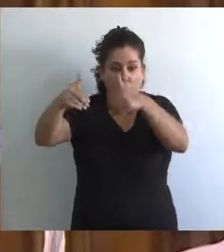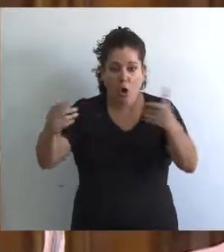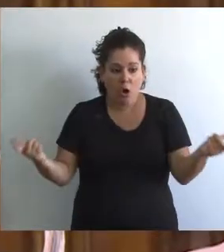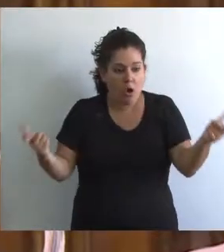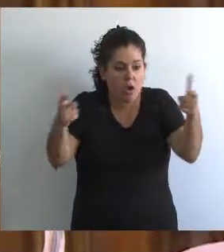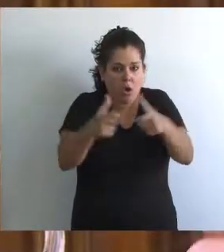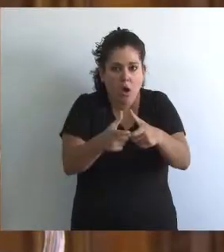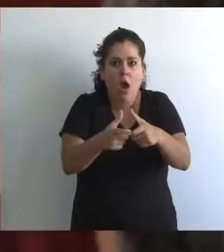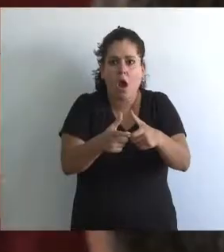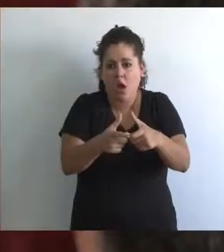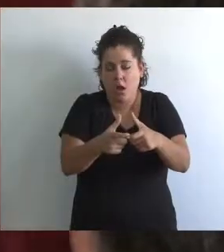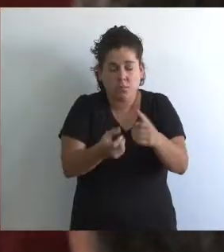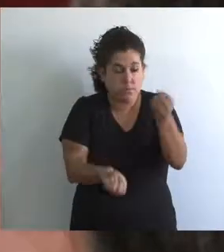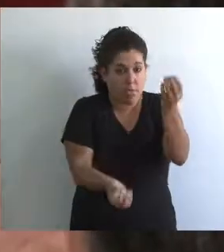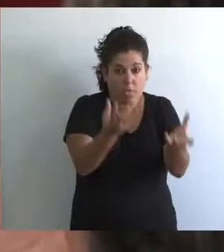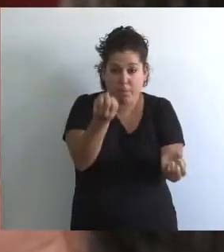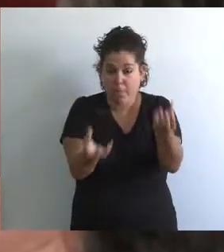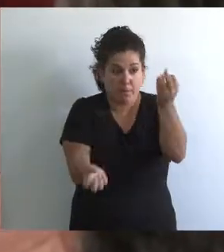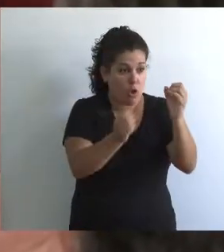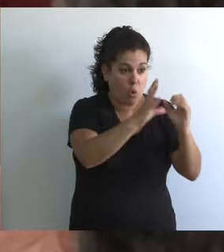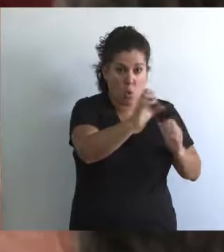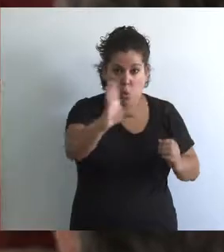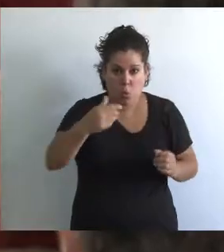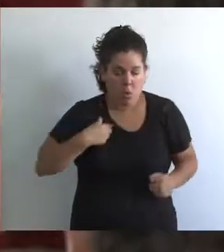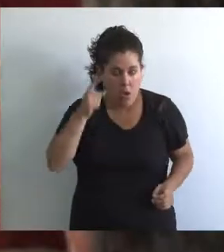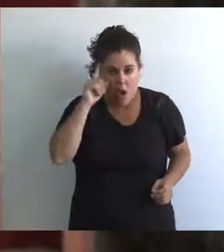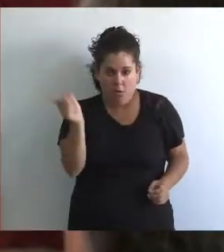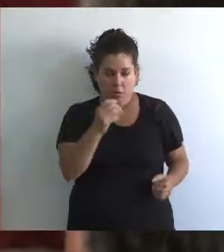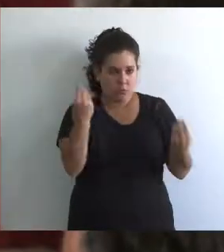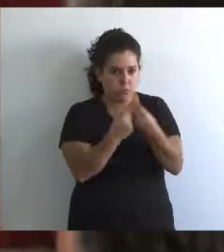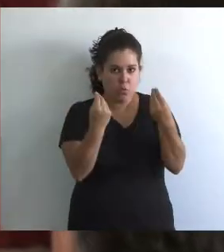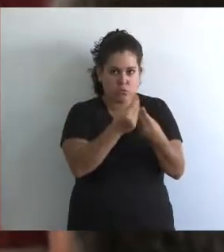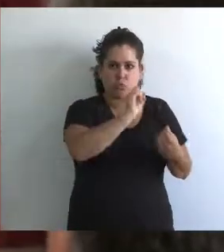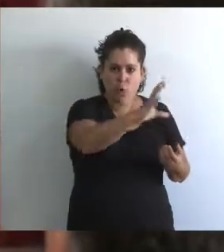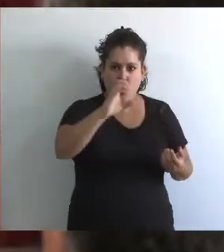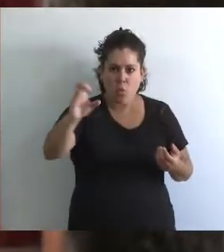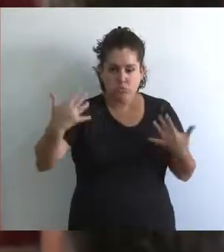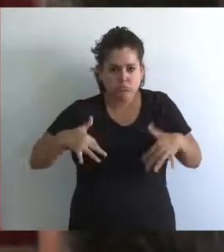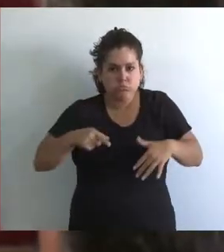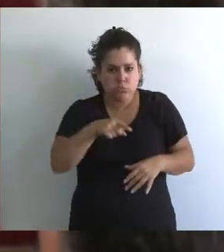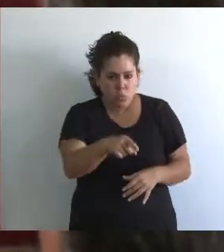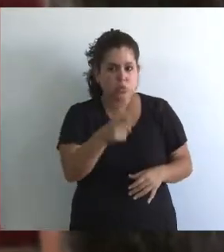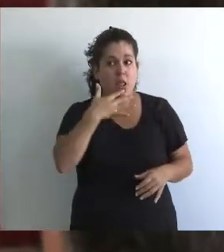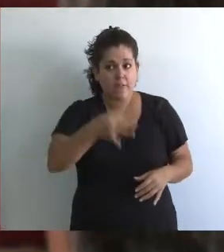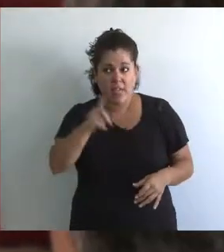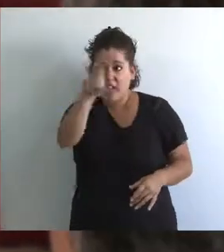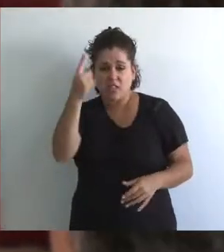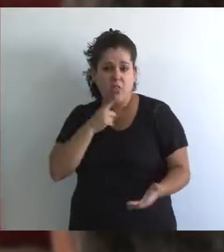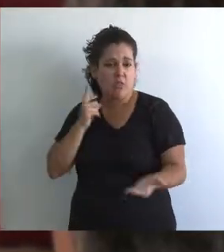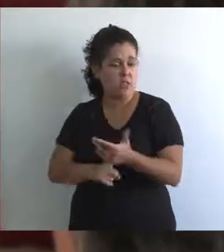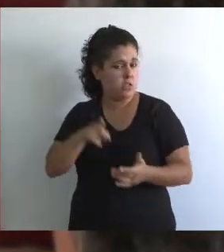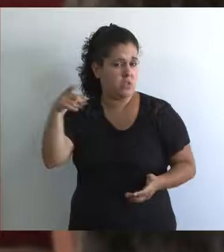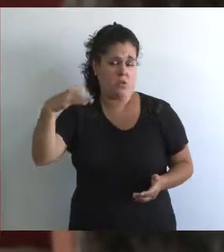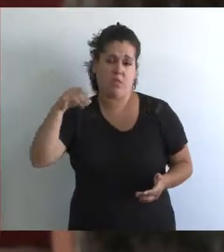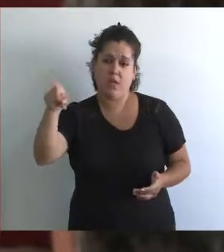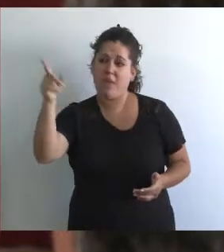en el barrio la ley, aparecen clubes por todos lados. Digamos. Entonces, lo que estamos haciendo es que el Estado tome decisiones y esté